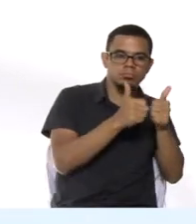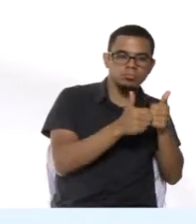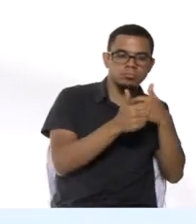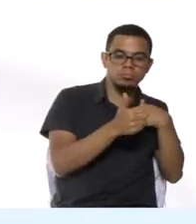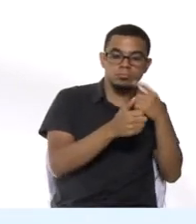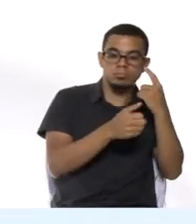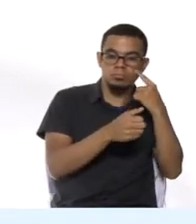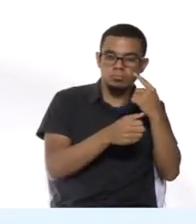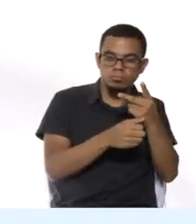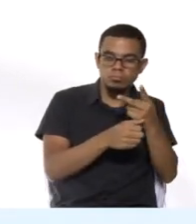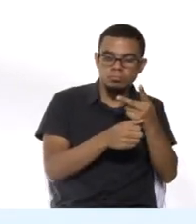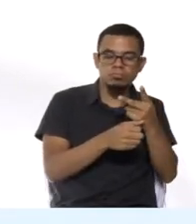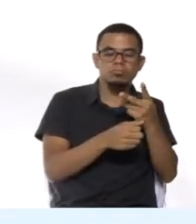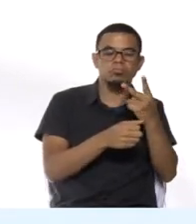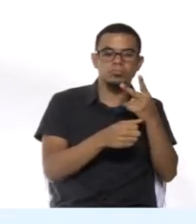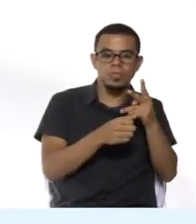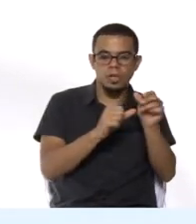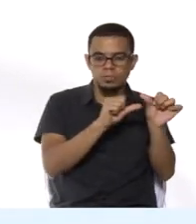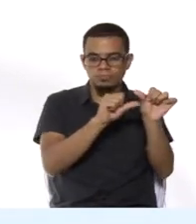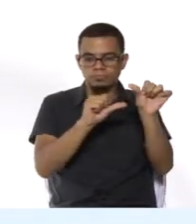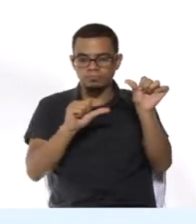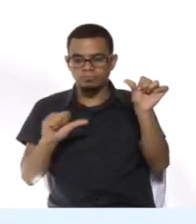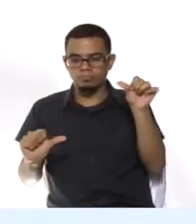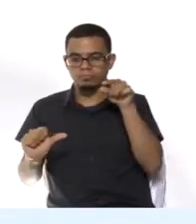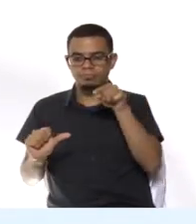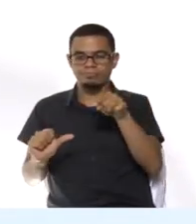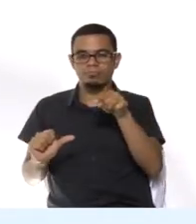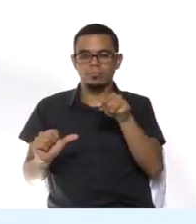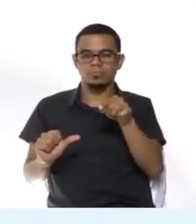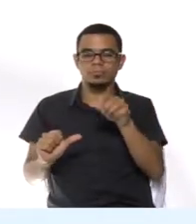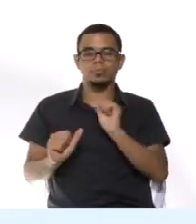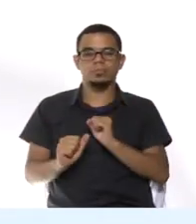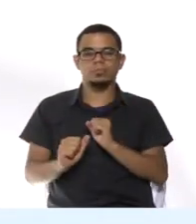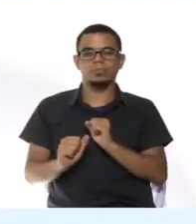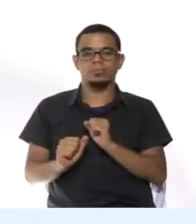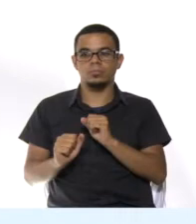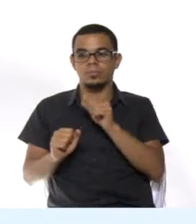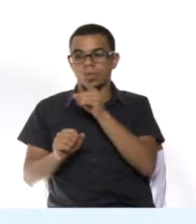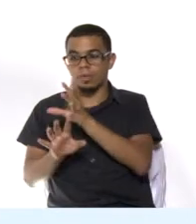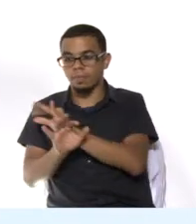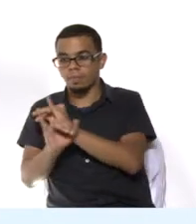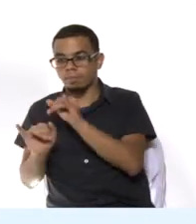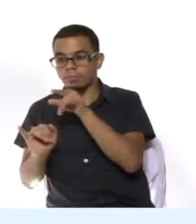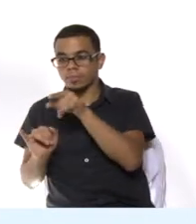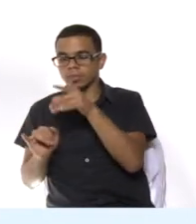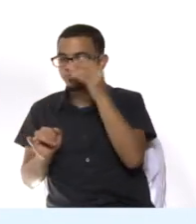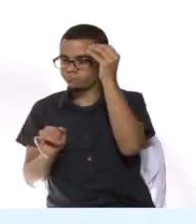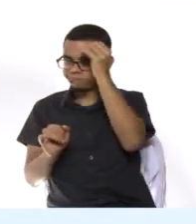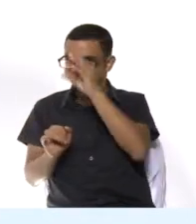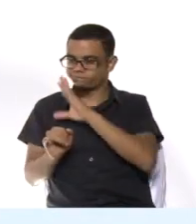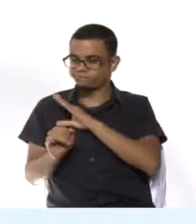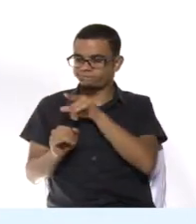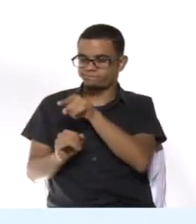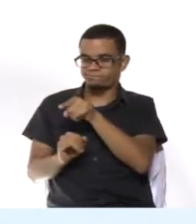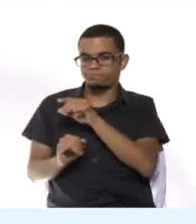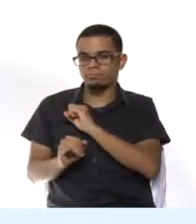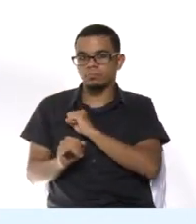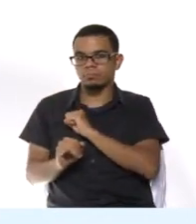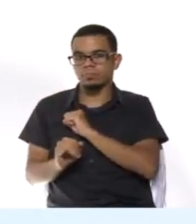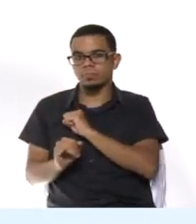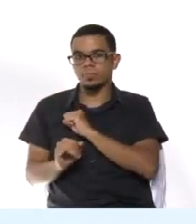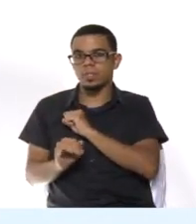cual está interna dentro del mismo desarrollo o contenido. Igualmente encontramos la conclusión, finalizando los